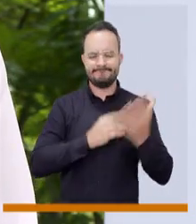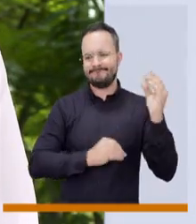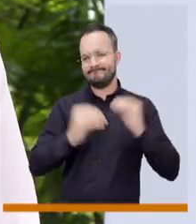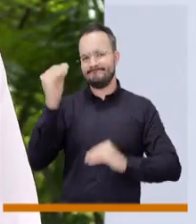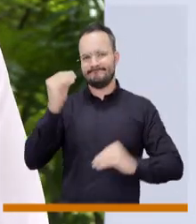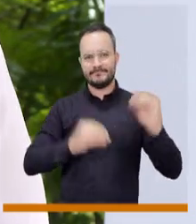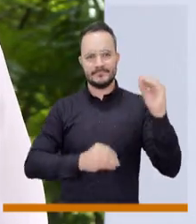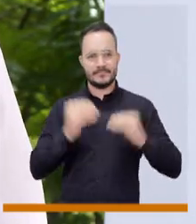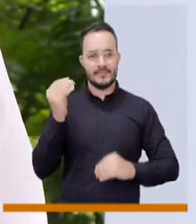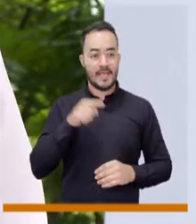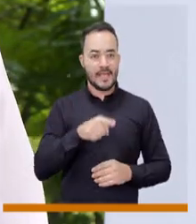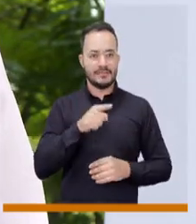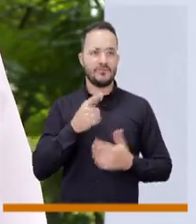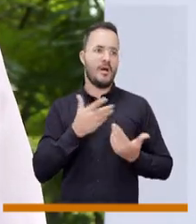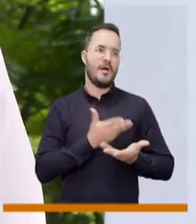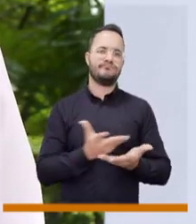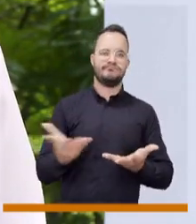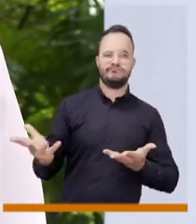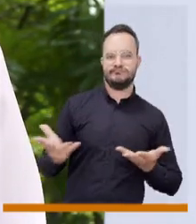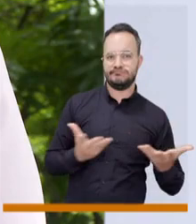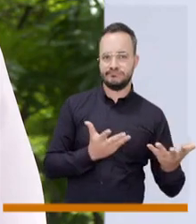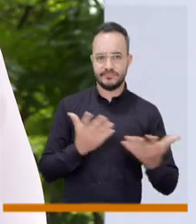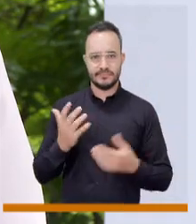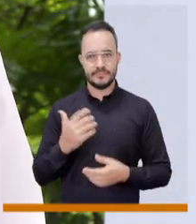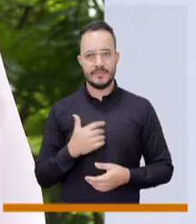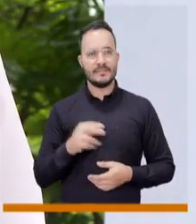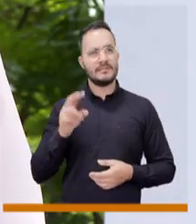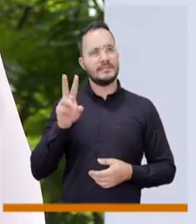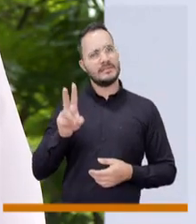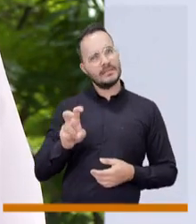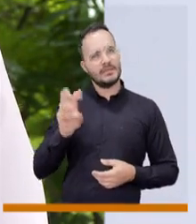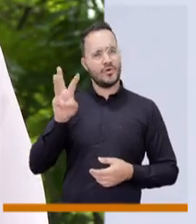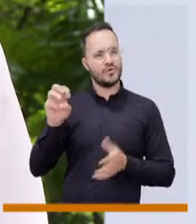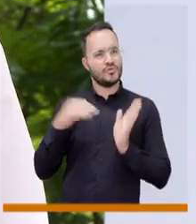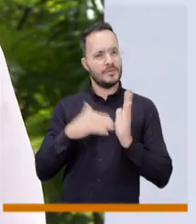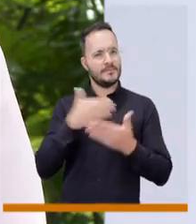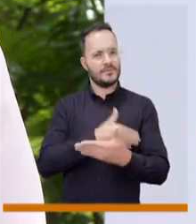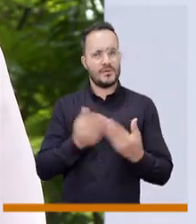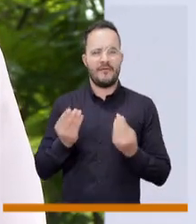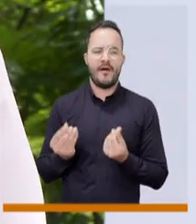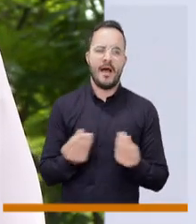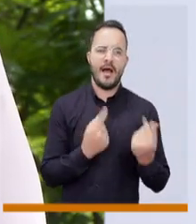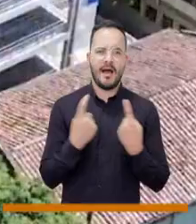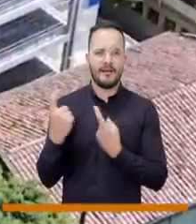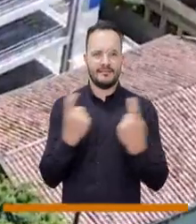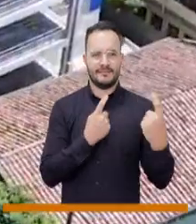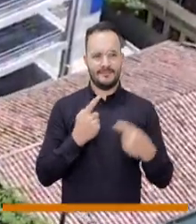llegó a buen puerto, pues dejaron desfinanciadas en más de 78 mil millones de pesos a las IES del